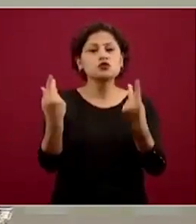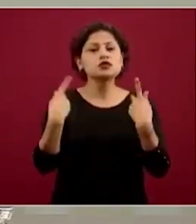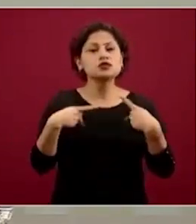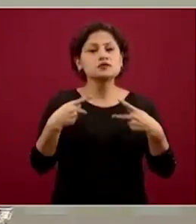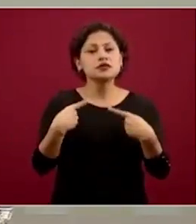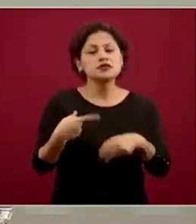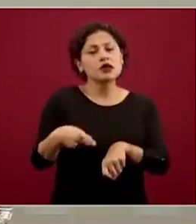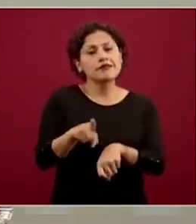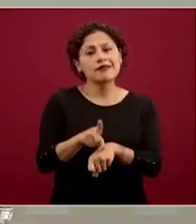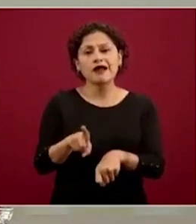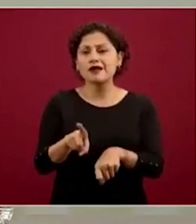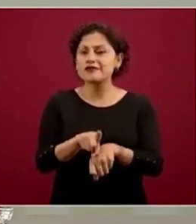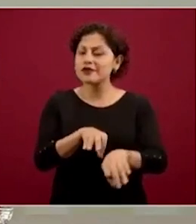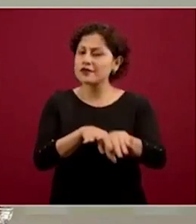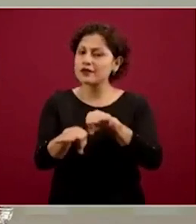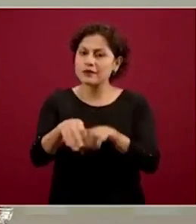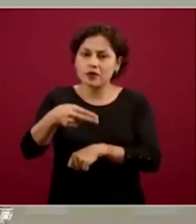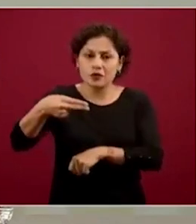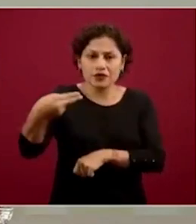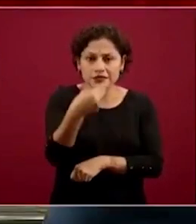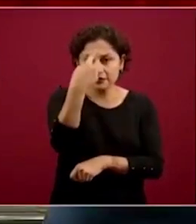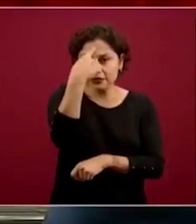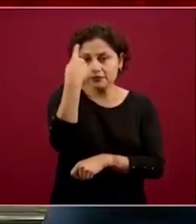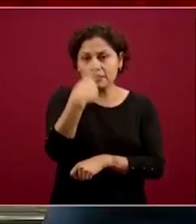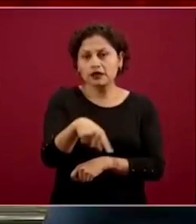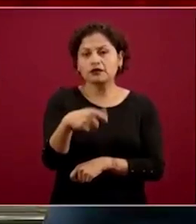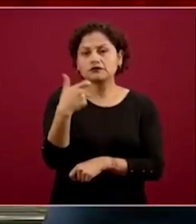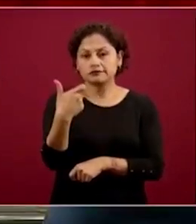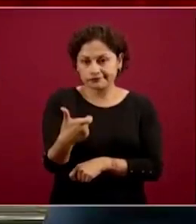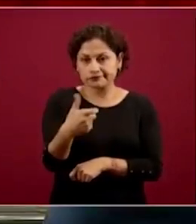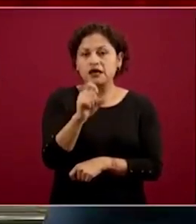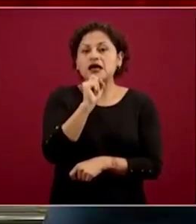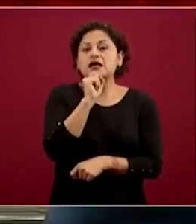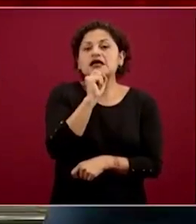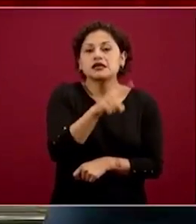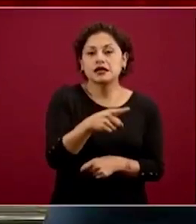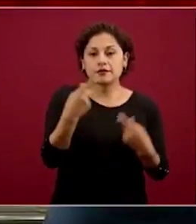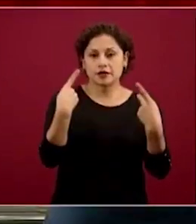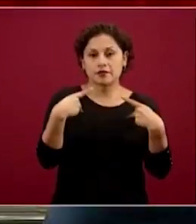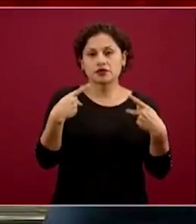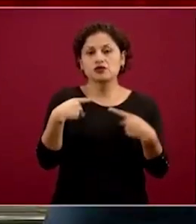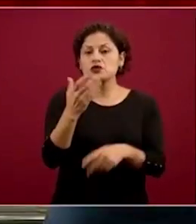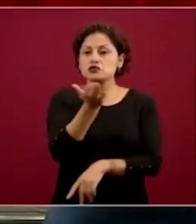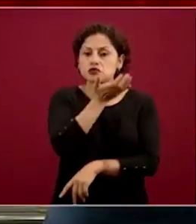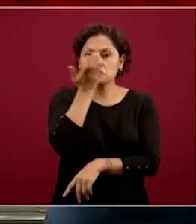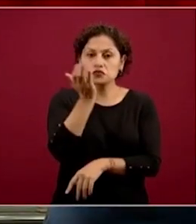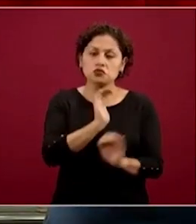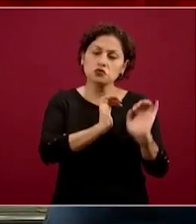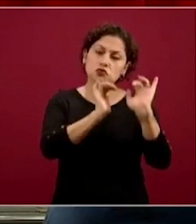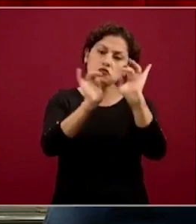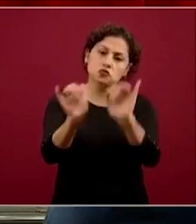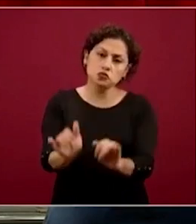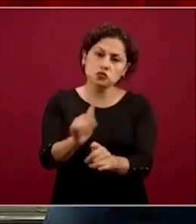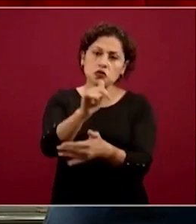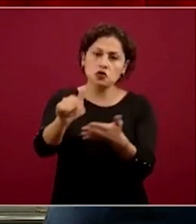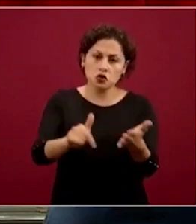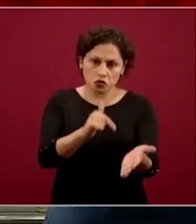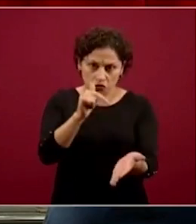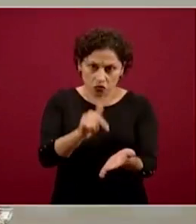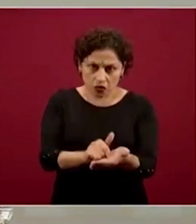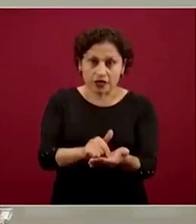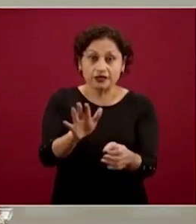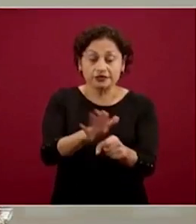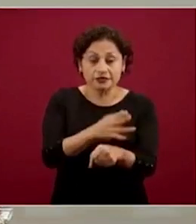concurrir al espacio público, decidimos desde el inicio no utilizar los mecanismos que